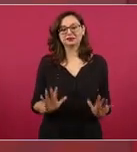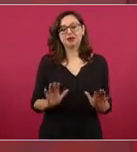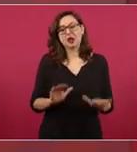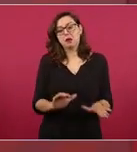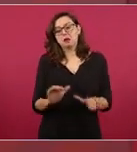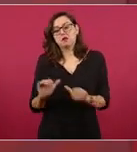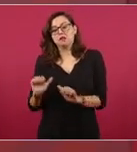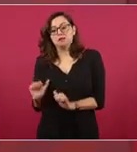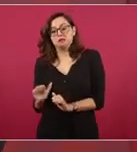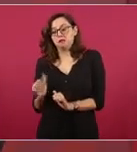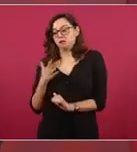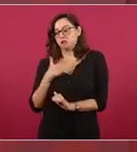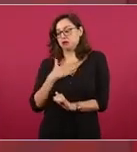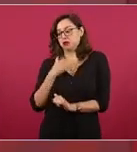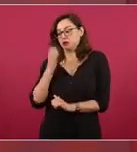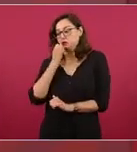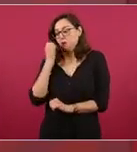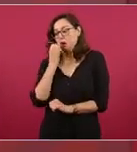o desde la academia,